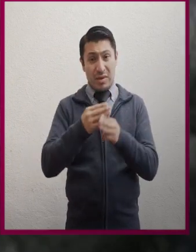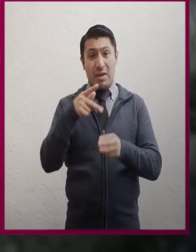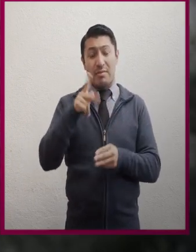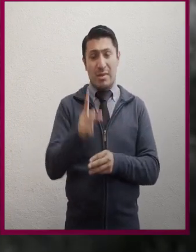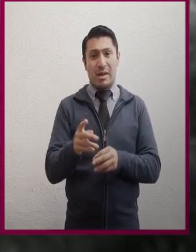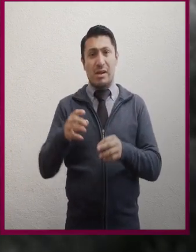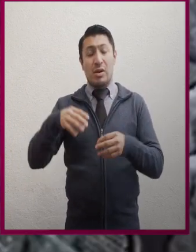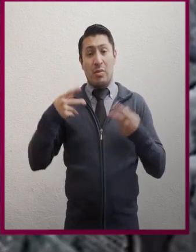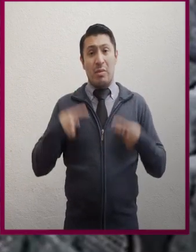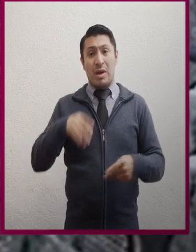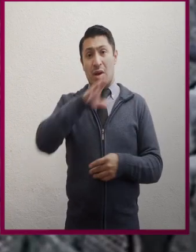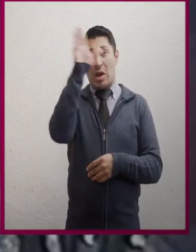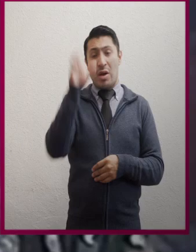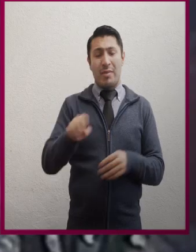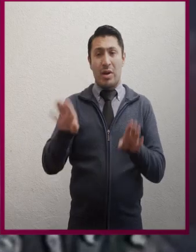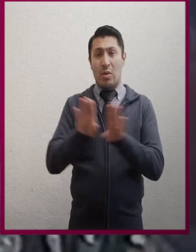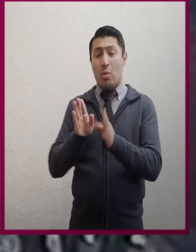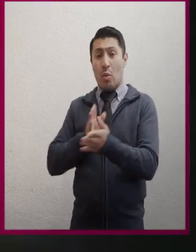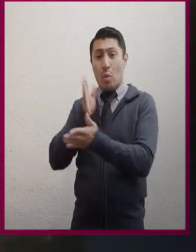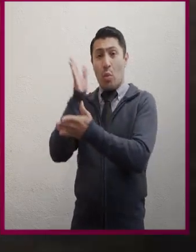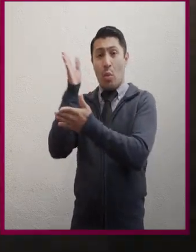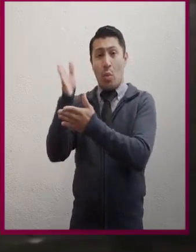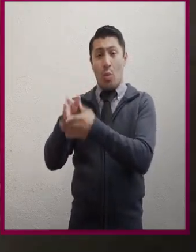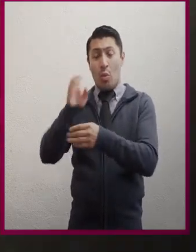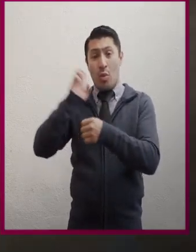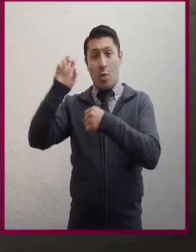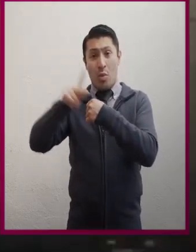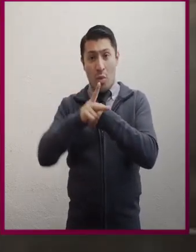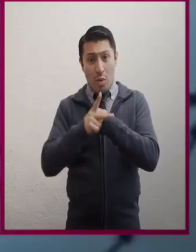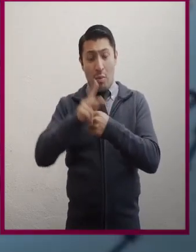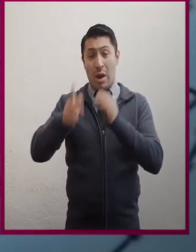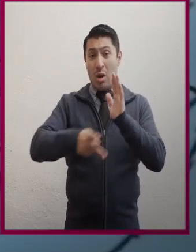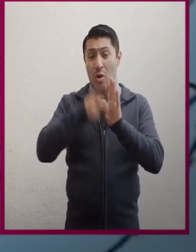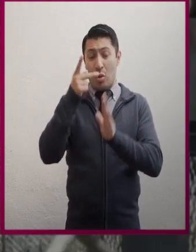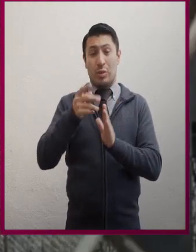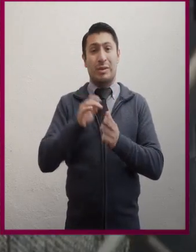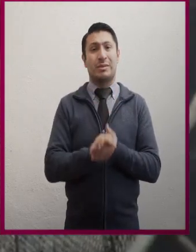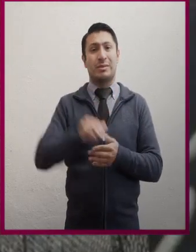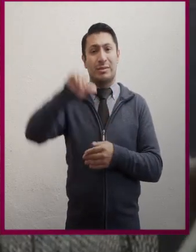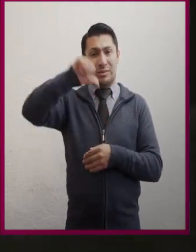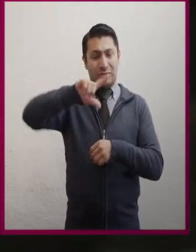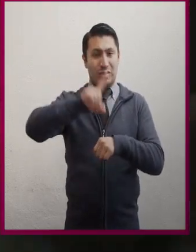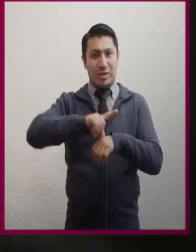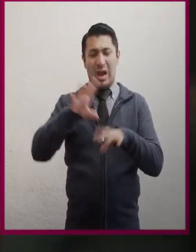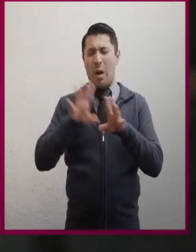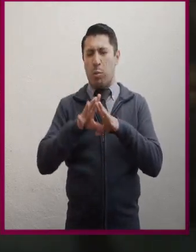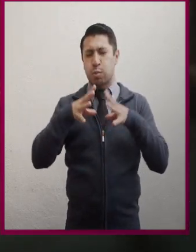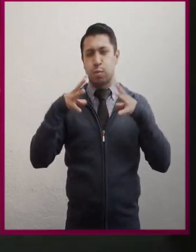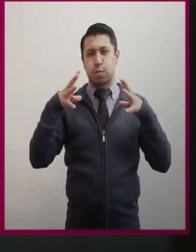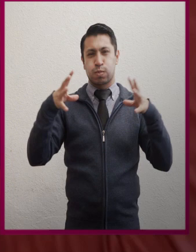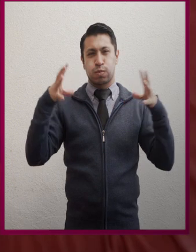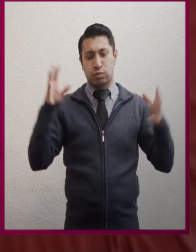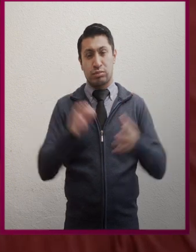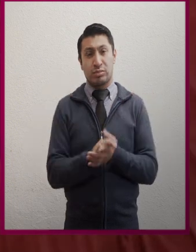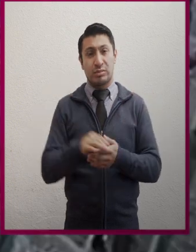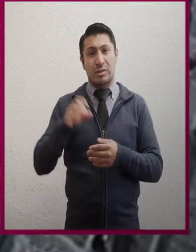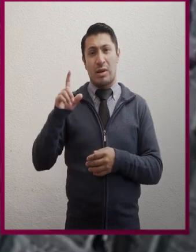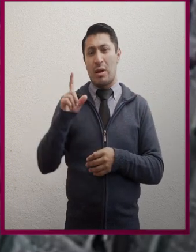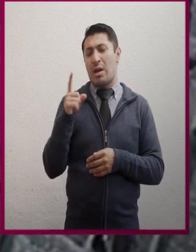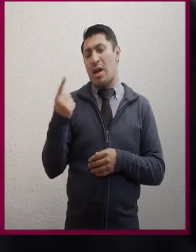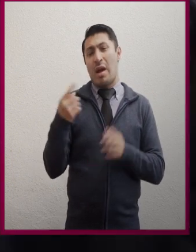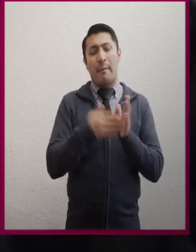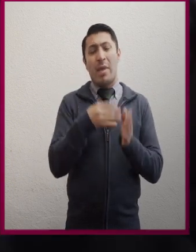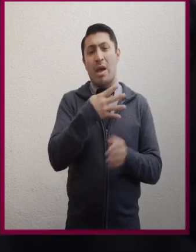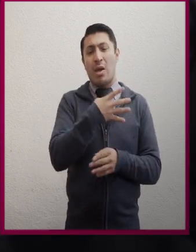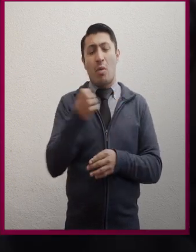bajó, pero la inmigración de africanos con destino hacia Europa comenzó a aumentar de nuevo. Hoy en día es enorme.